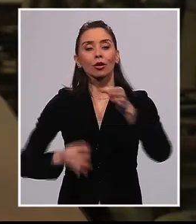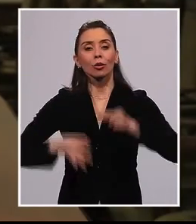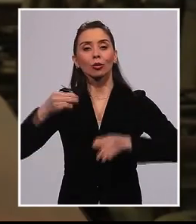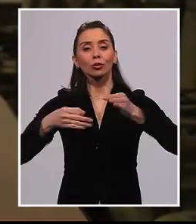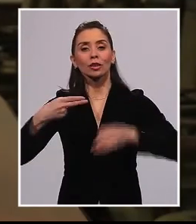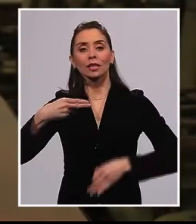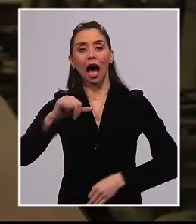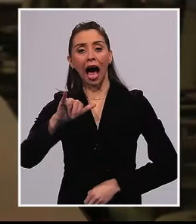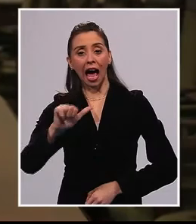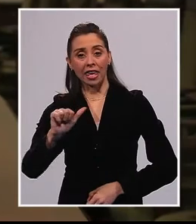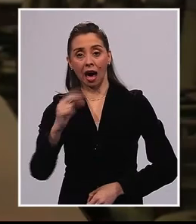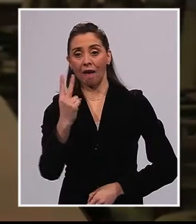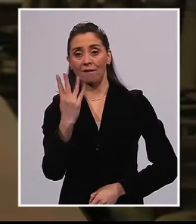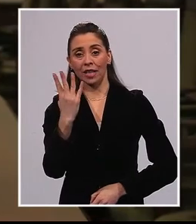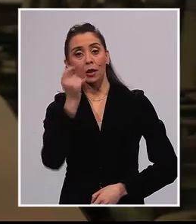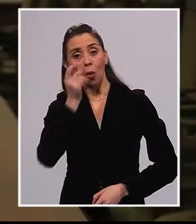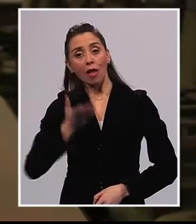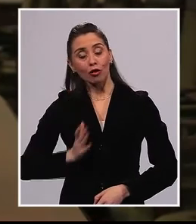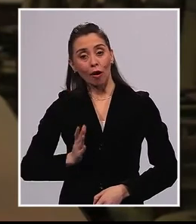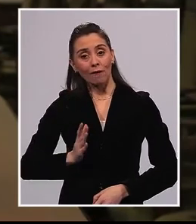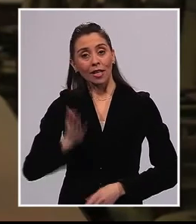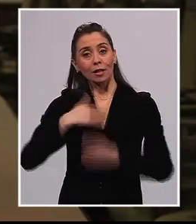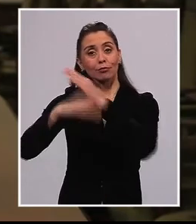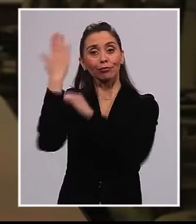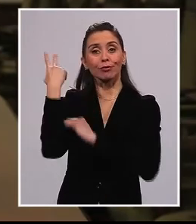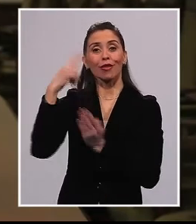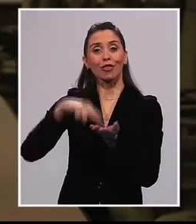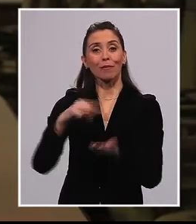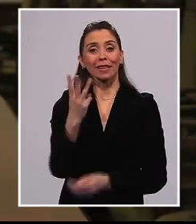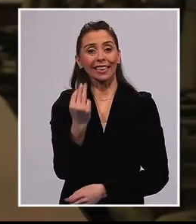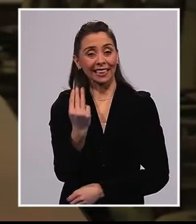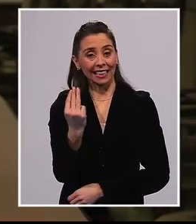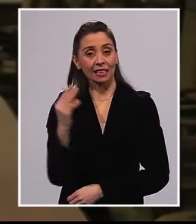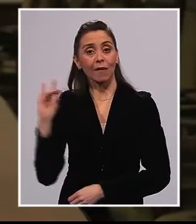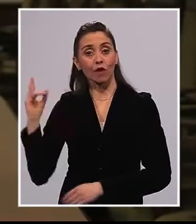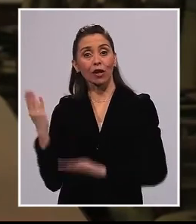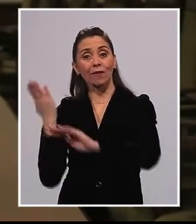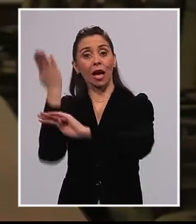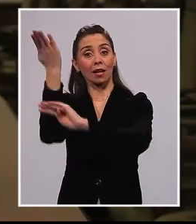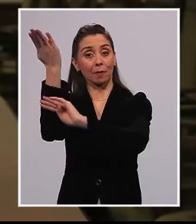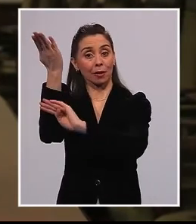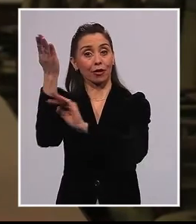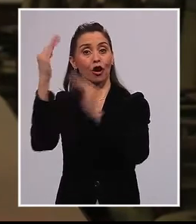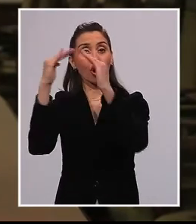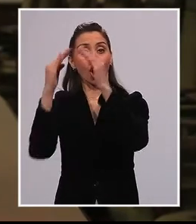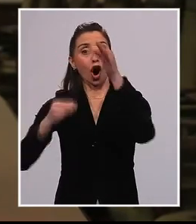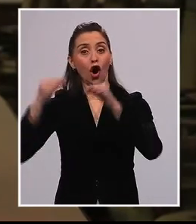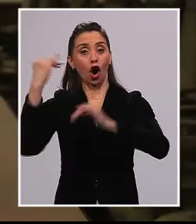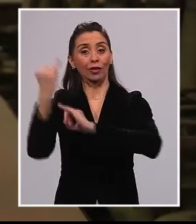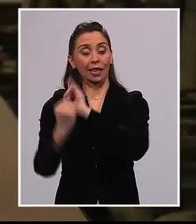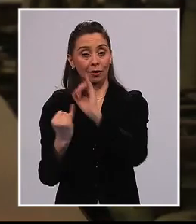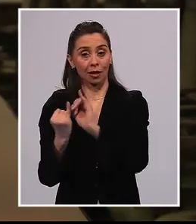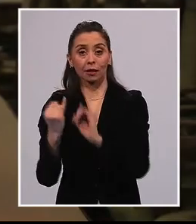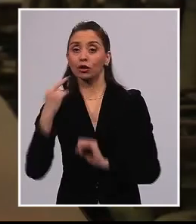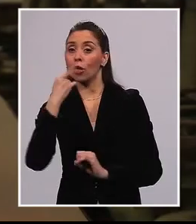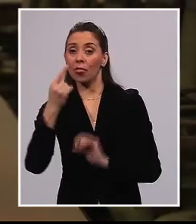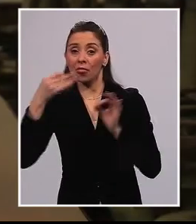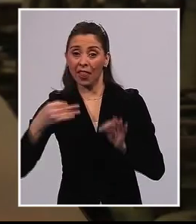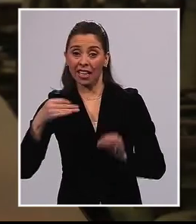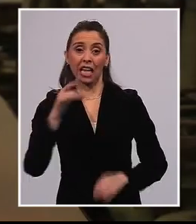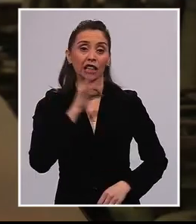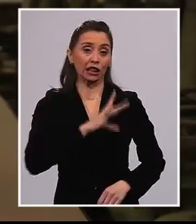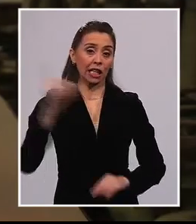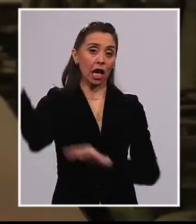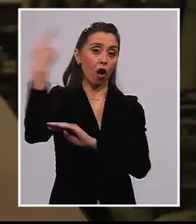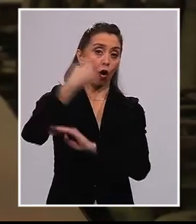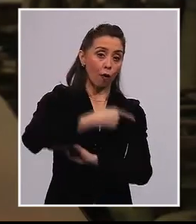el 24 de abril de 2013 bolivia solicitó a la corte internacional que declare que chile tiene la